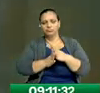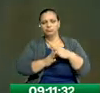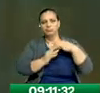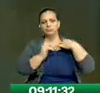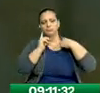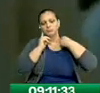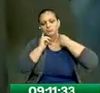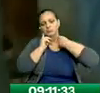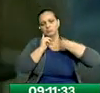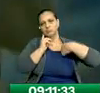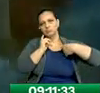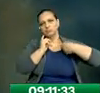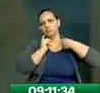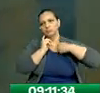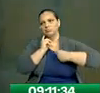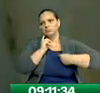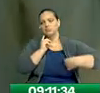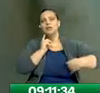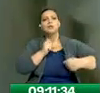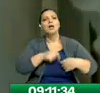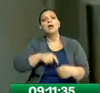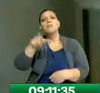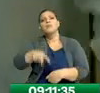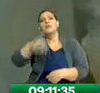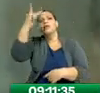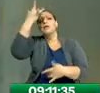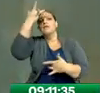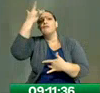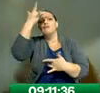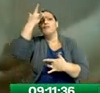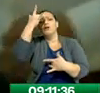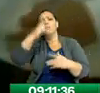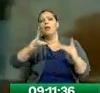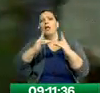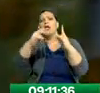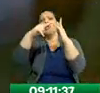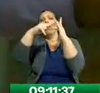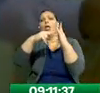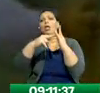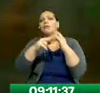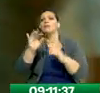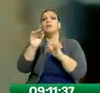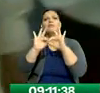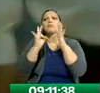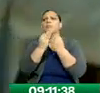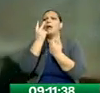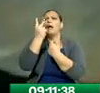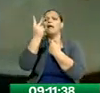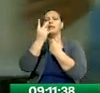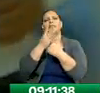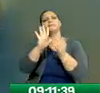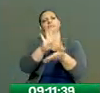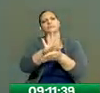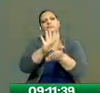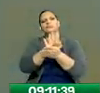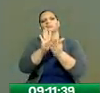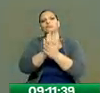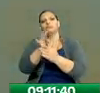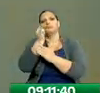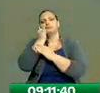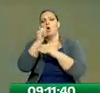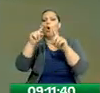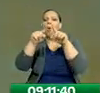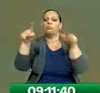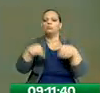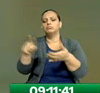acá. Ustedes ven, esta es una obra de primer nivel, son 300 camas, capacidad para 300 personas. 300 personas,